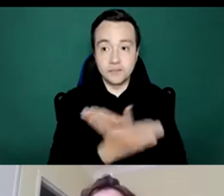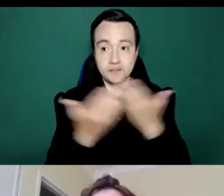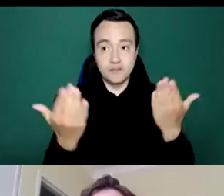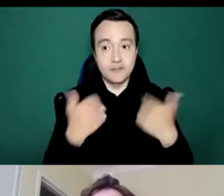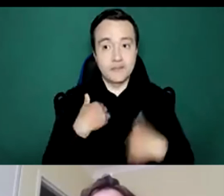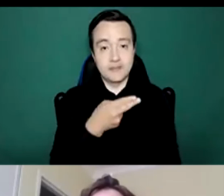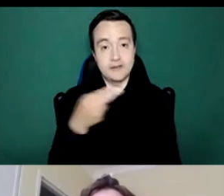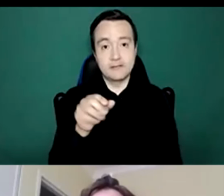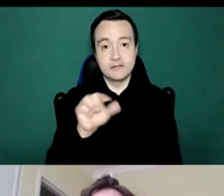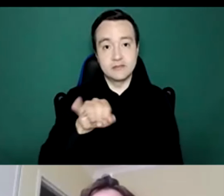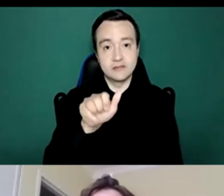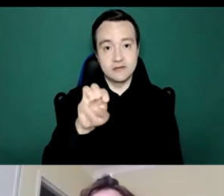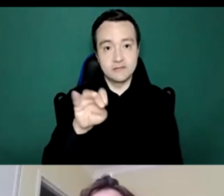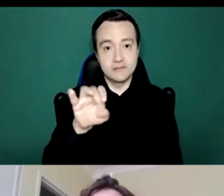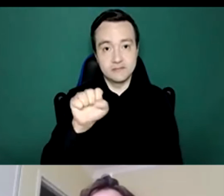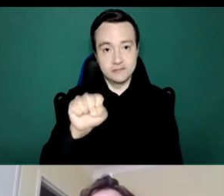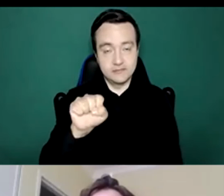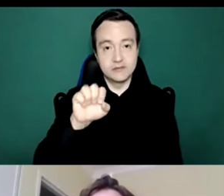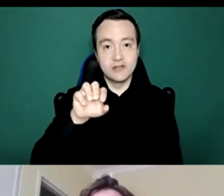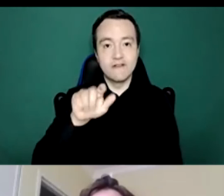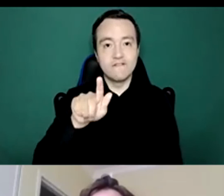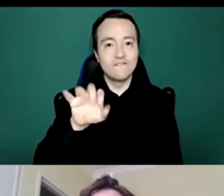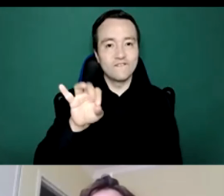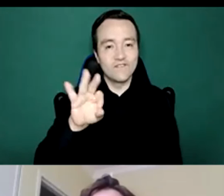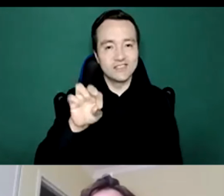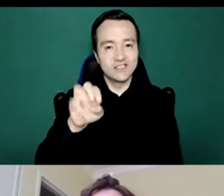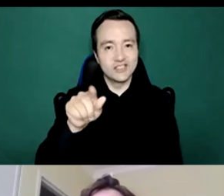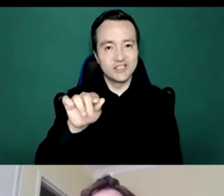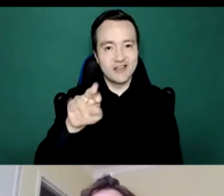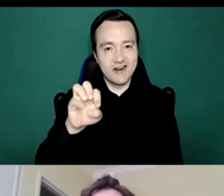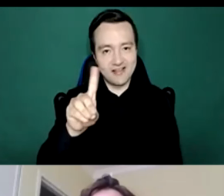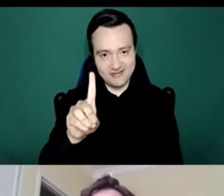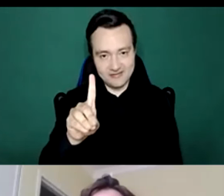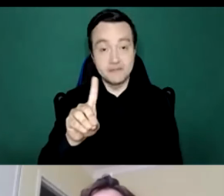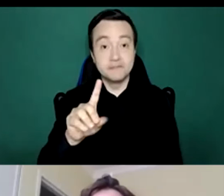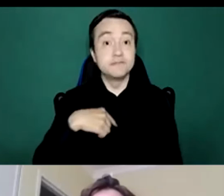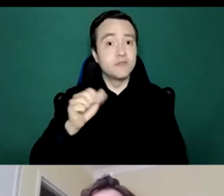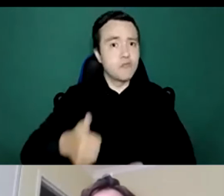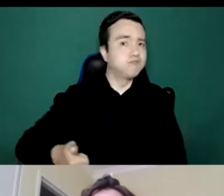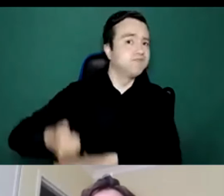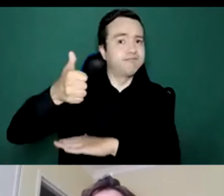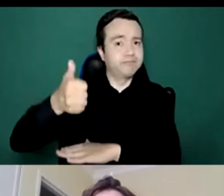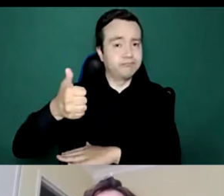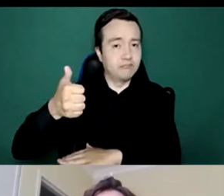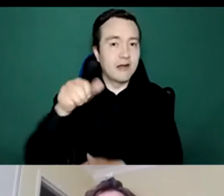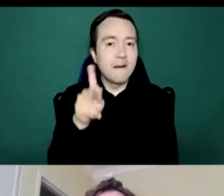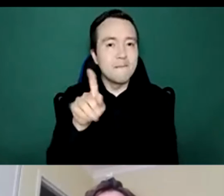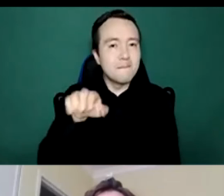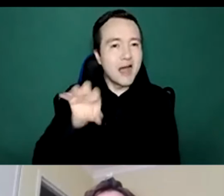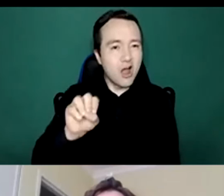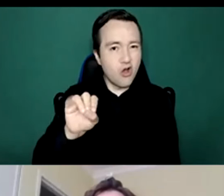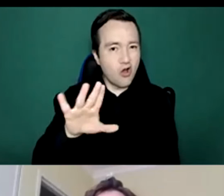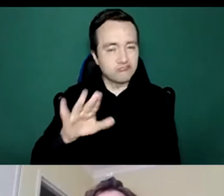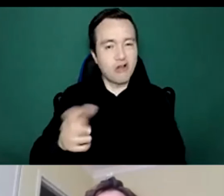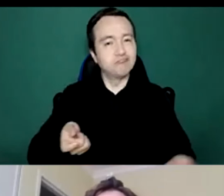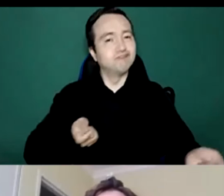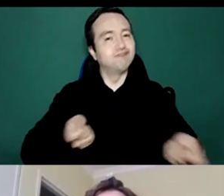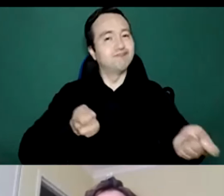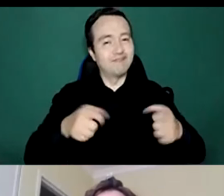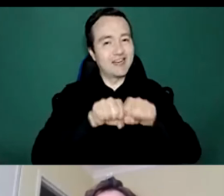Fitzgerald, director del Departamento de Sistemas de Salud en la Organización Panamericana de la Salud. Bienvenidos a